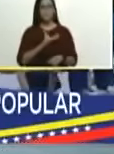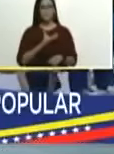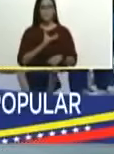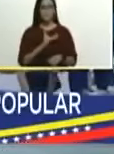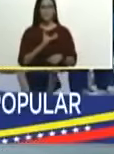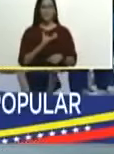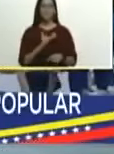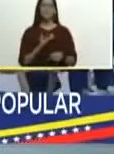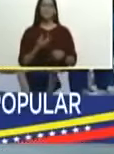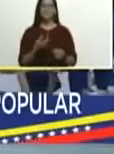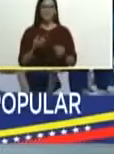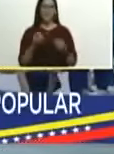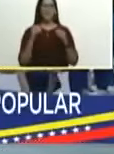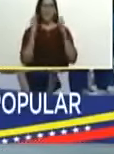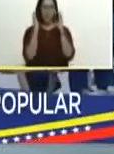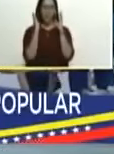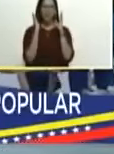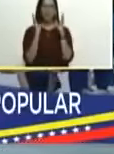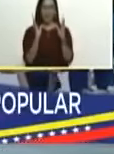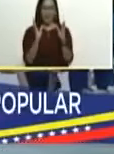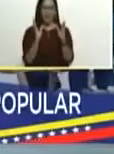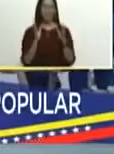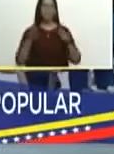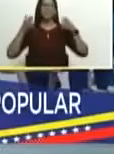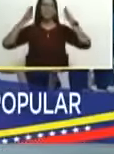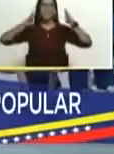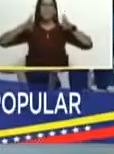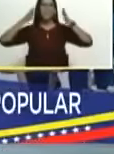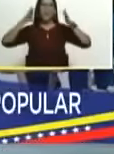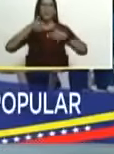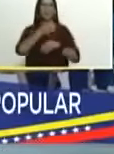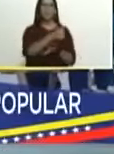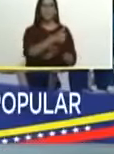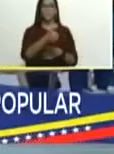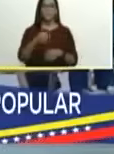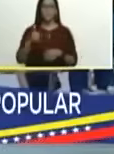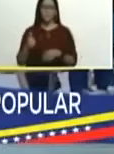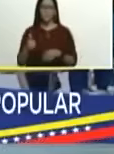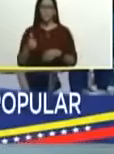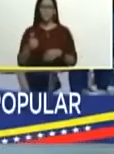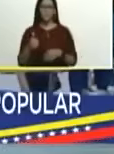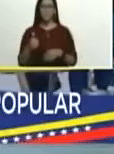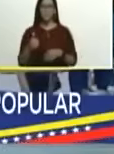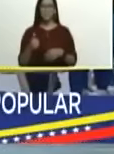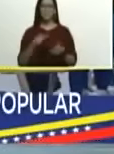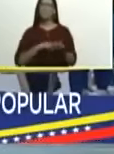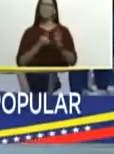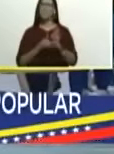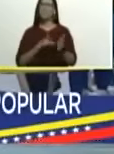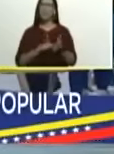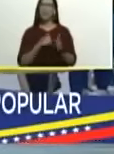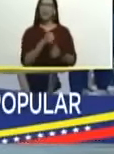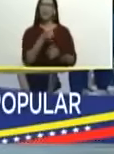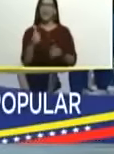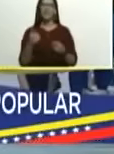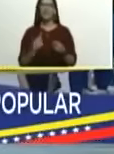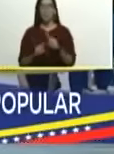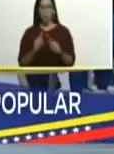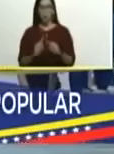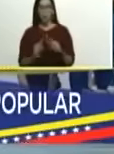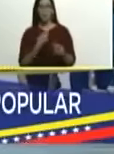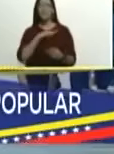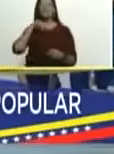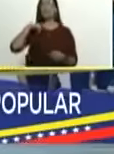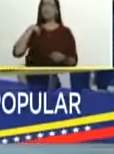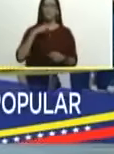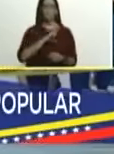se han dado la tarea de enseñarnos a cada uno qué significa cada cosa. Nosotros